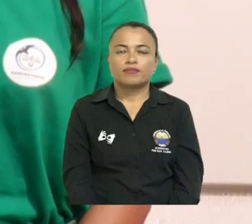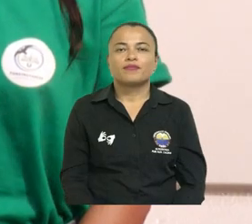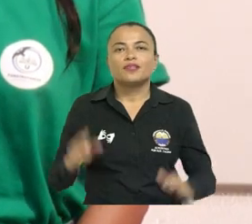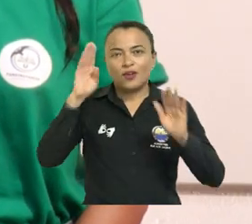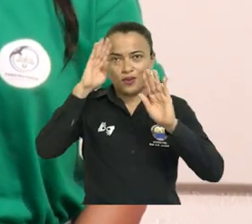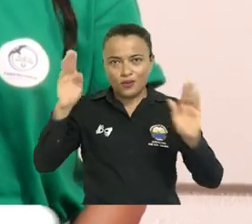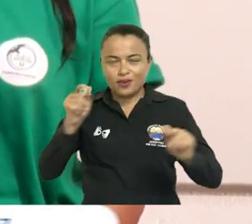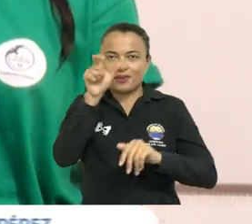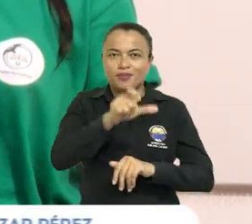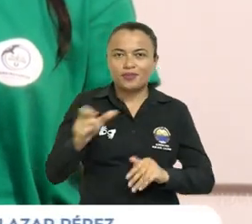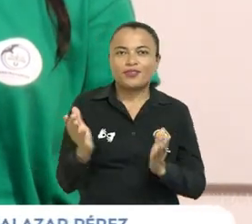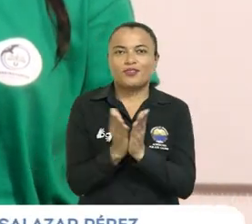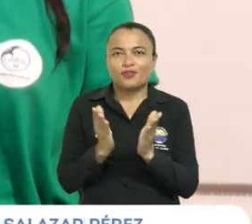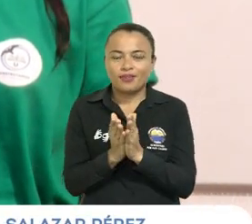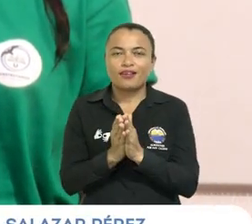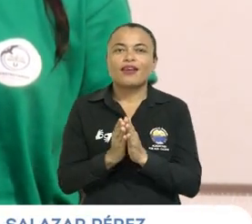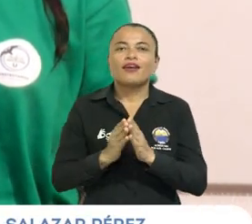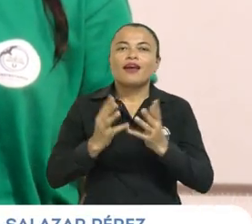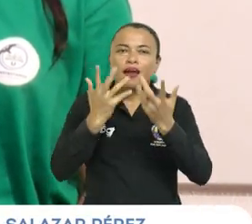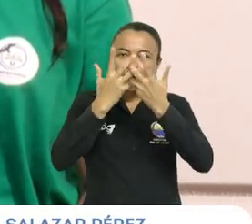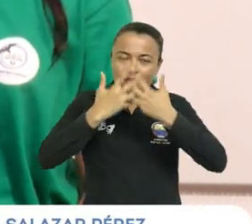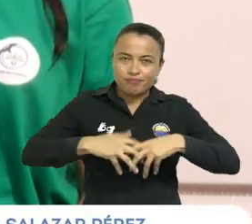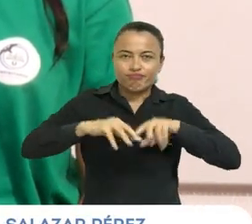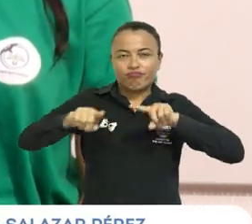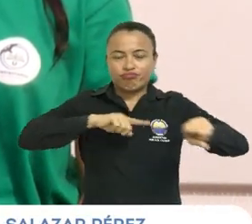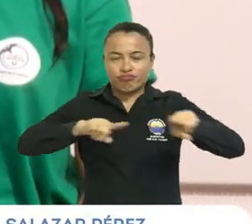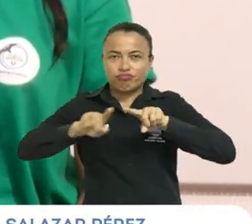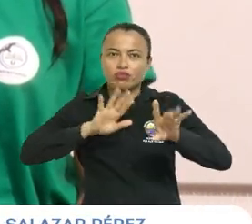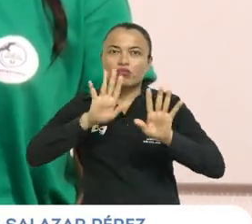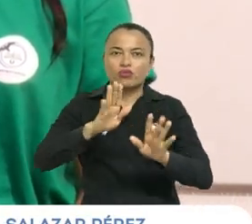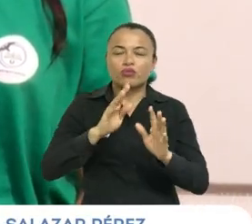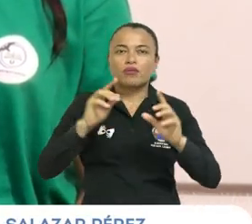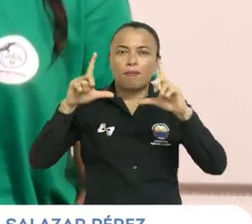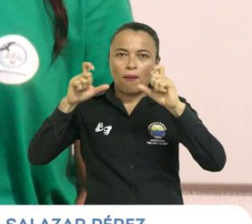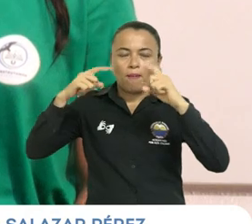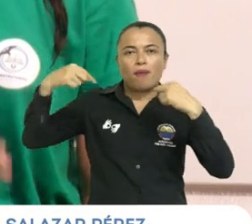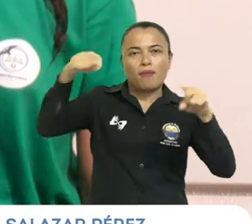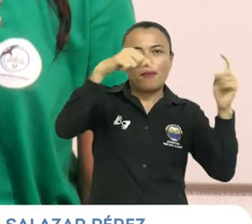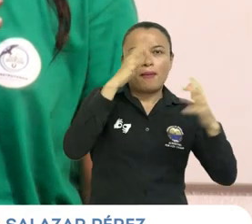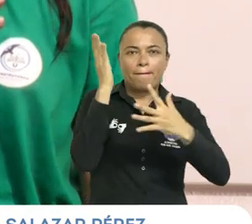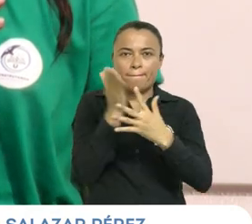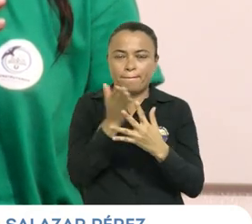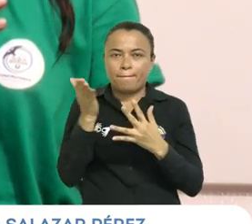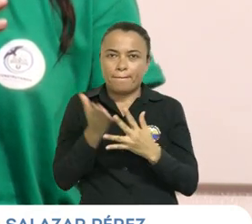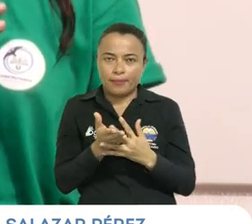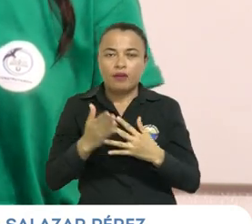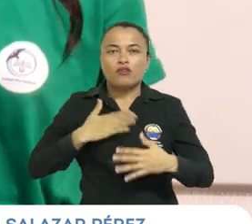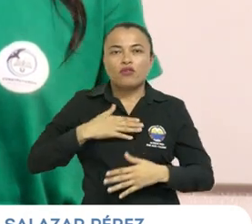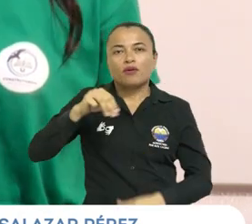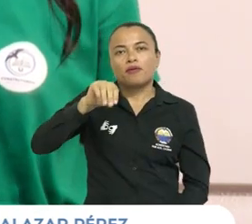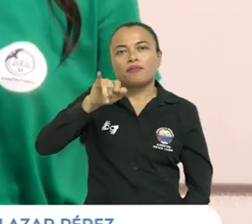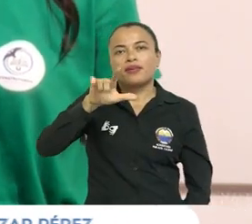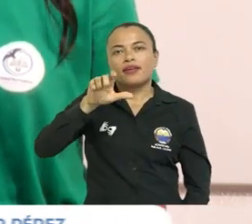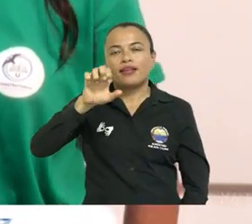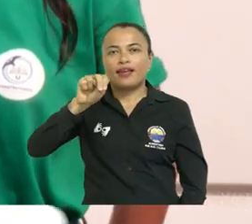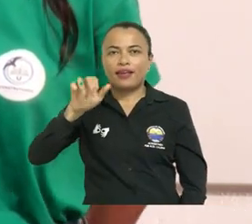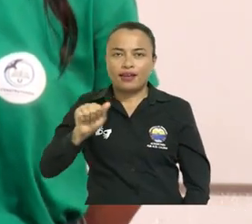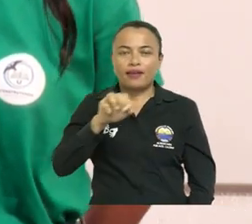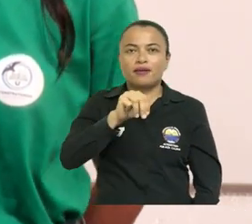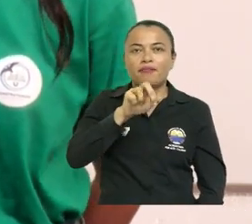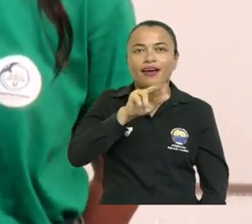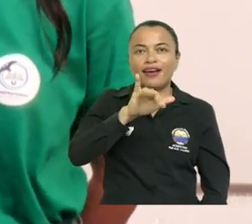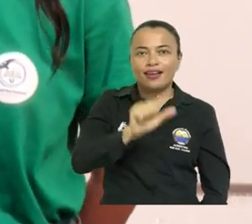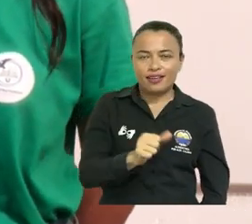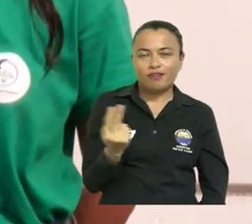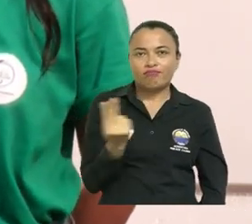Hola, estudiantes de Administración de Empresas Turísticas y Hoteleras por Ciclos Propedéuticos. Soy Milena Humada. Y yo, María Salazar. Juntas somos